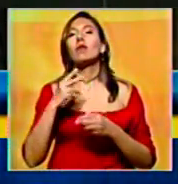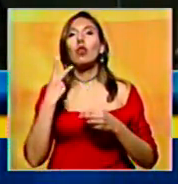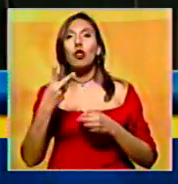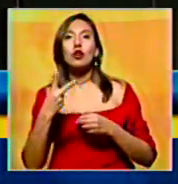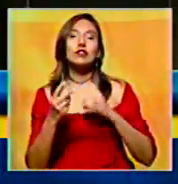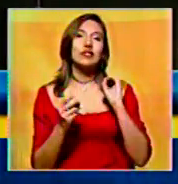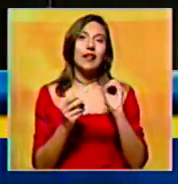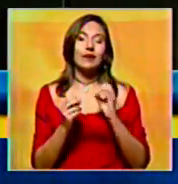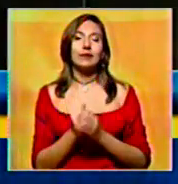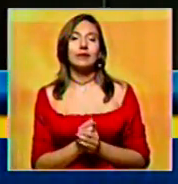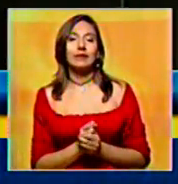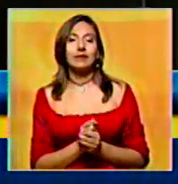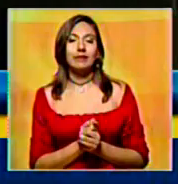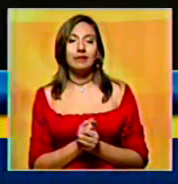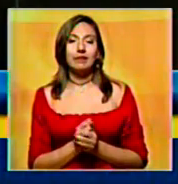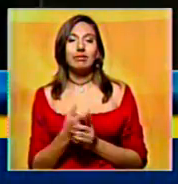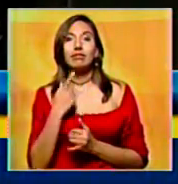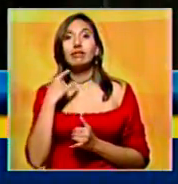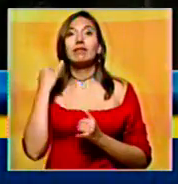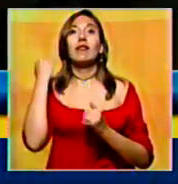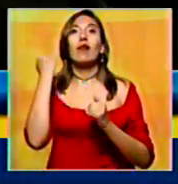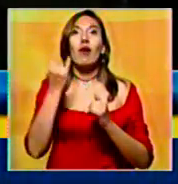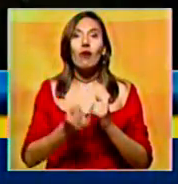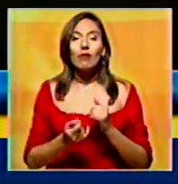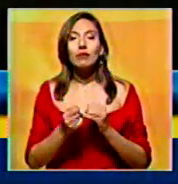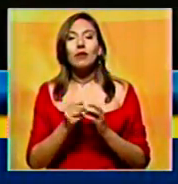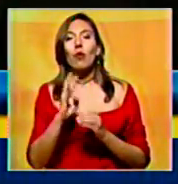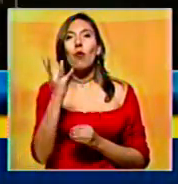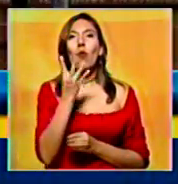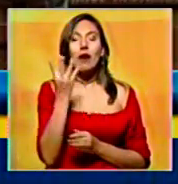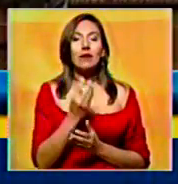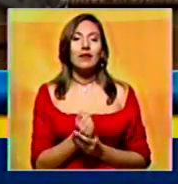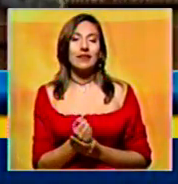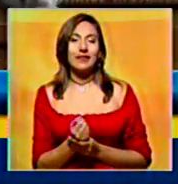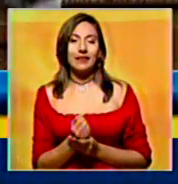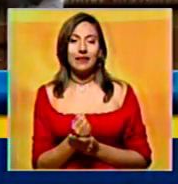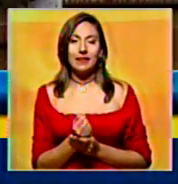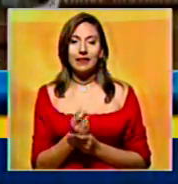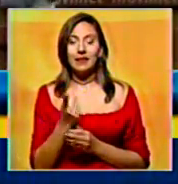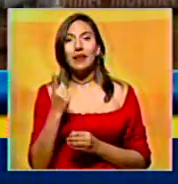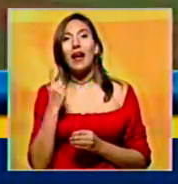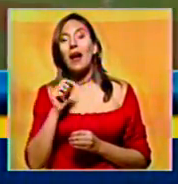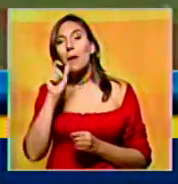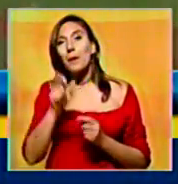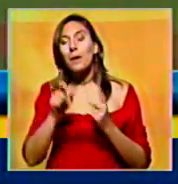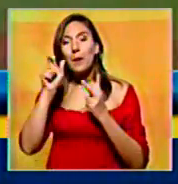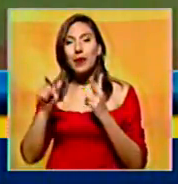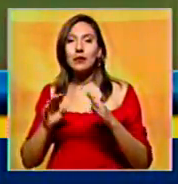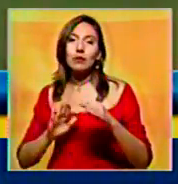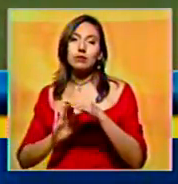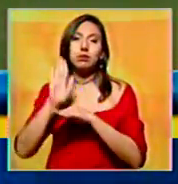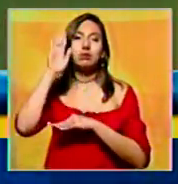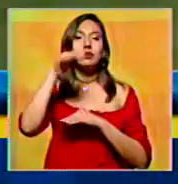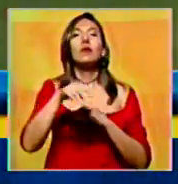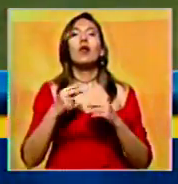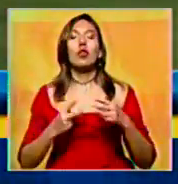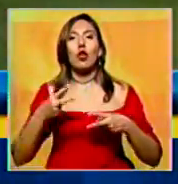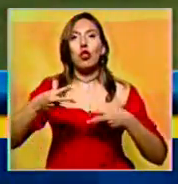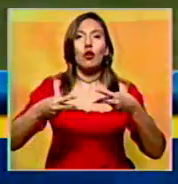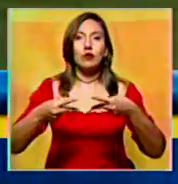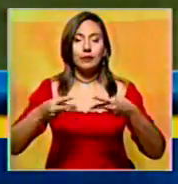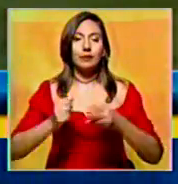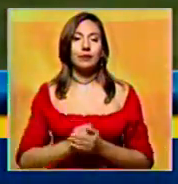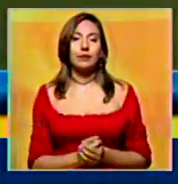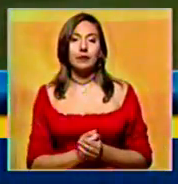2-0. Pero en el cuarto apareció la reacción oriental. Imparables de Corey Aldridge y de Alexia Marista igualaron las acciones a 2. Ya en el